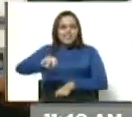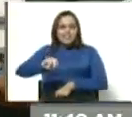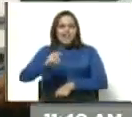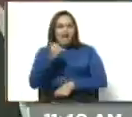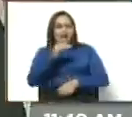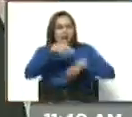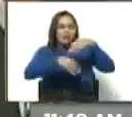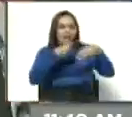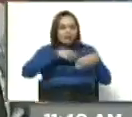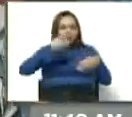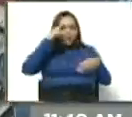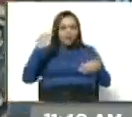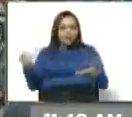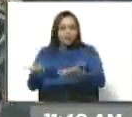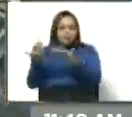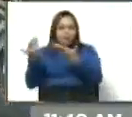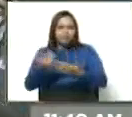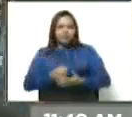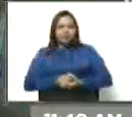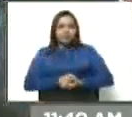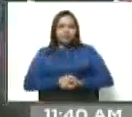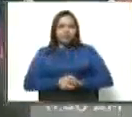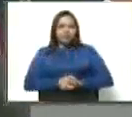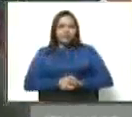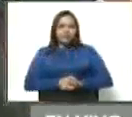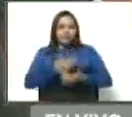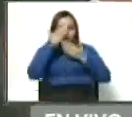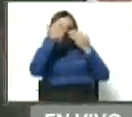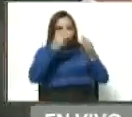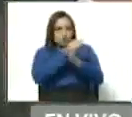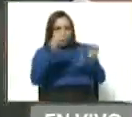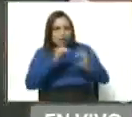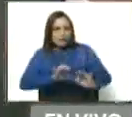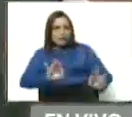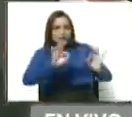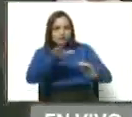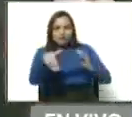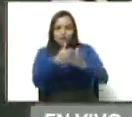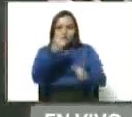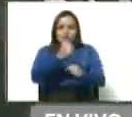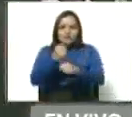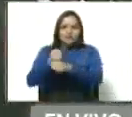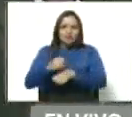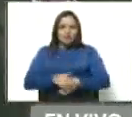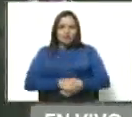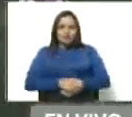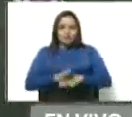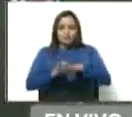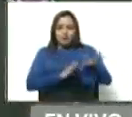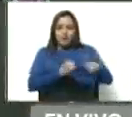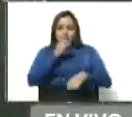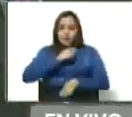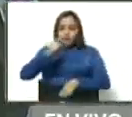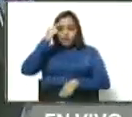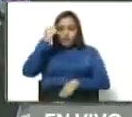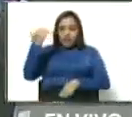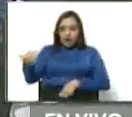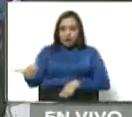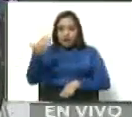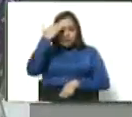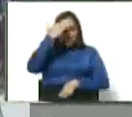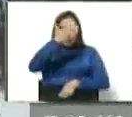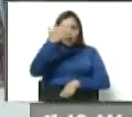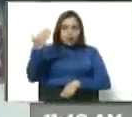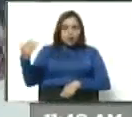días te escuchamos saludamos de manera especial hola buenos días este saludo a esta hora desde el